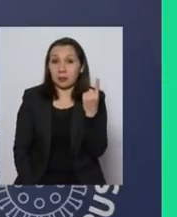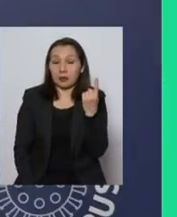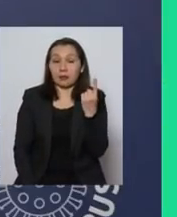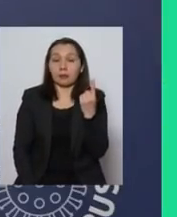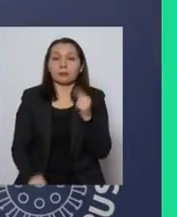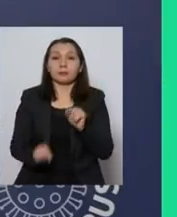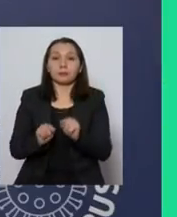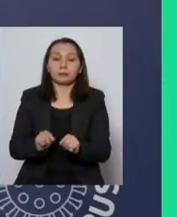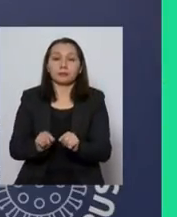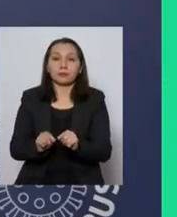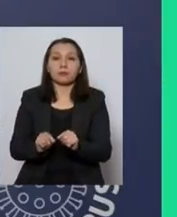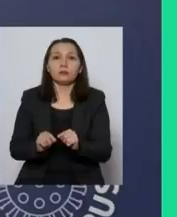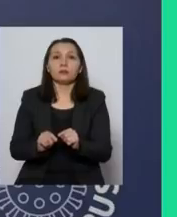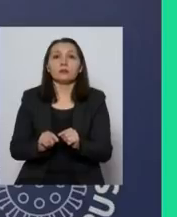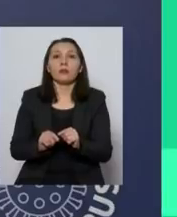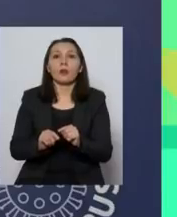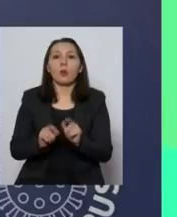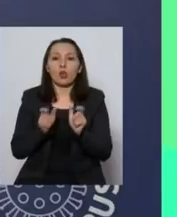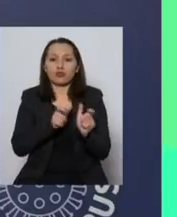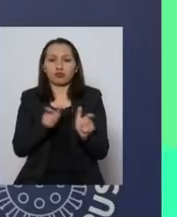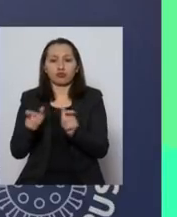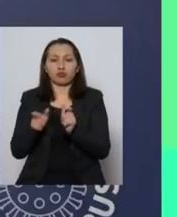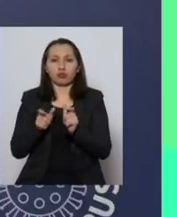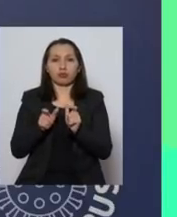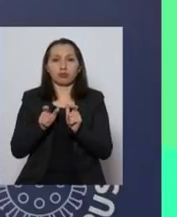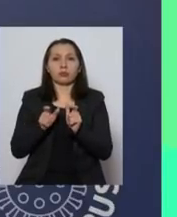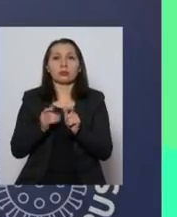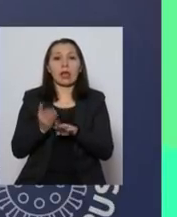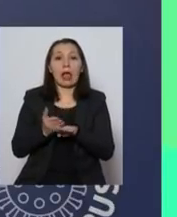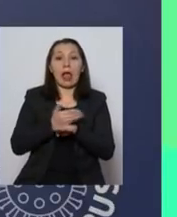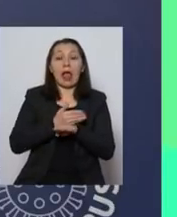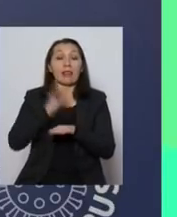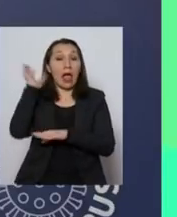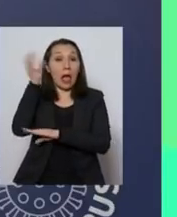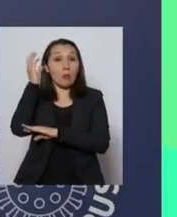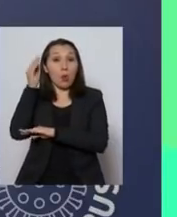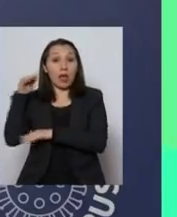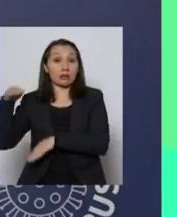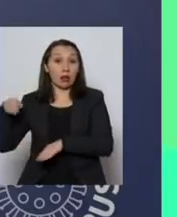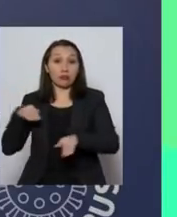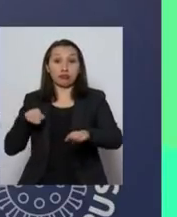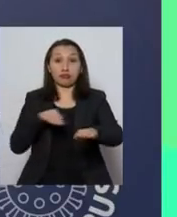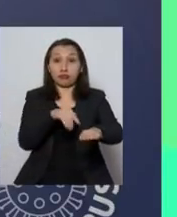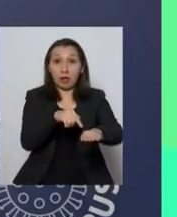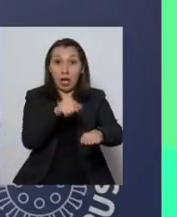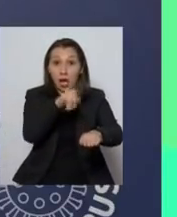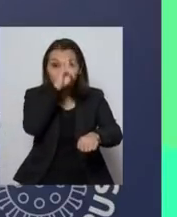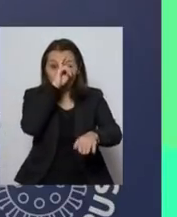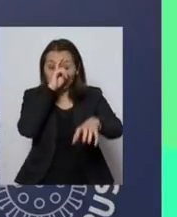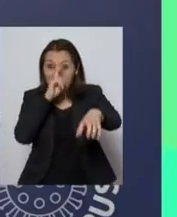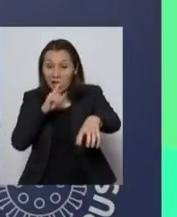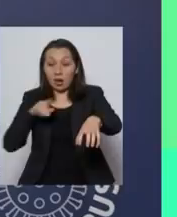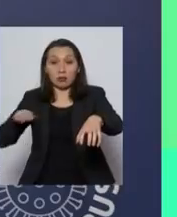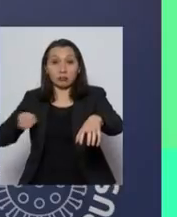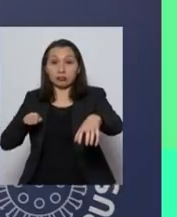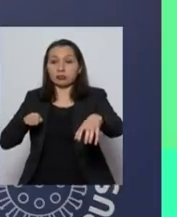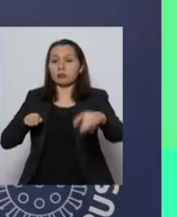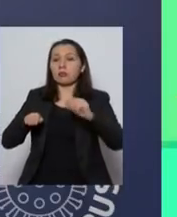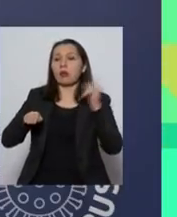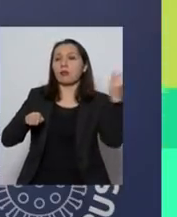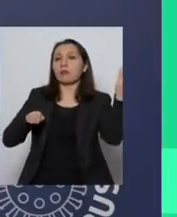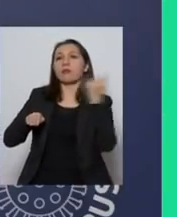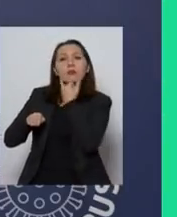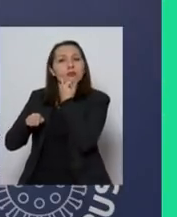que a través del regulador, antes de que la ambulancia llegue al hospital, si el regulador detecta